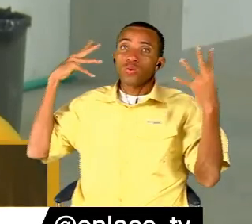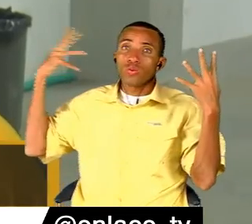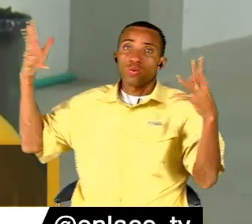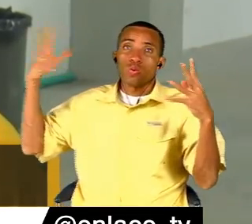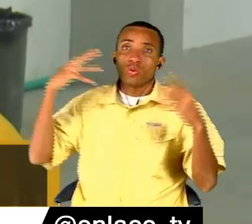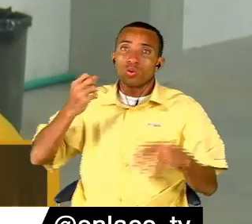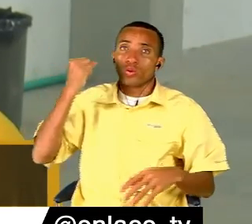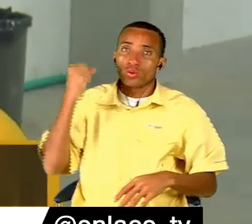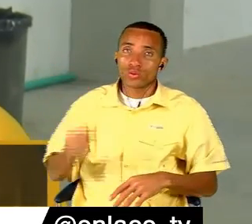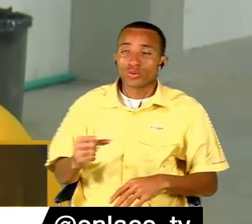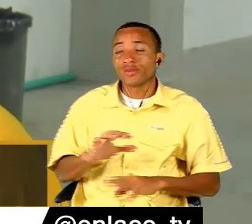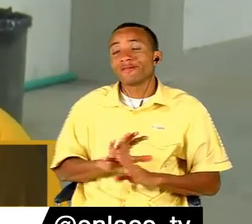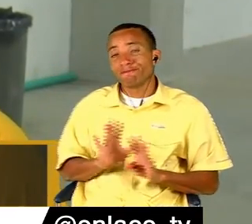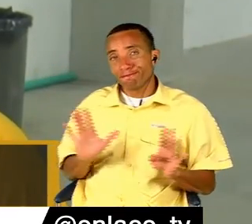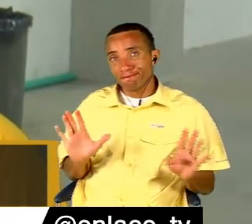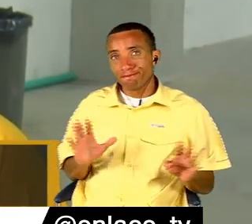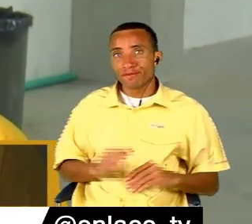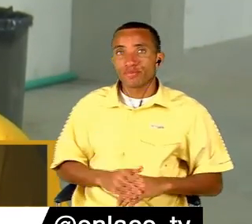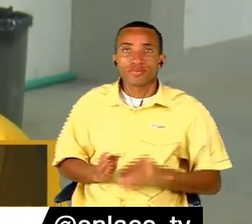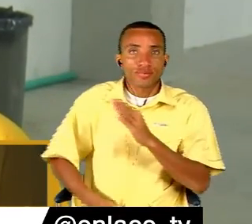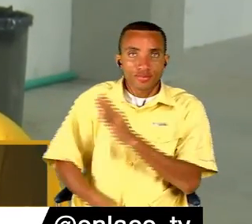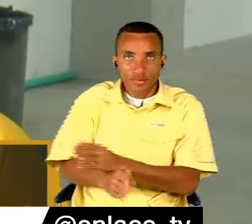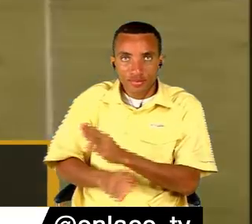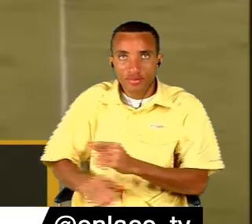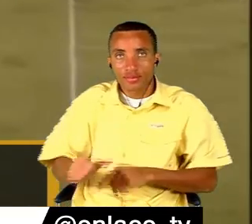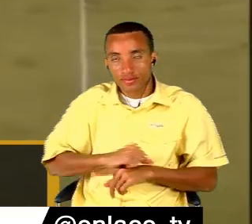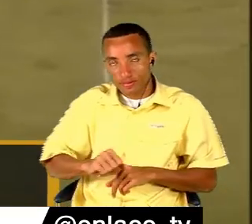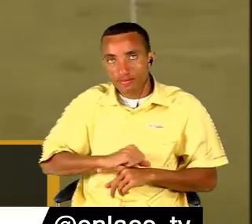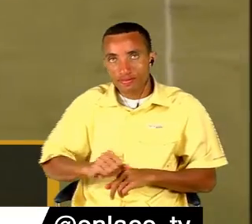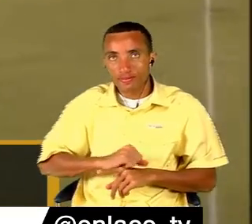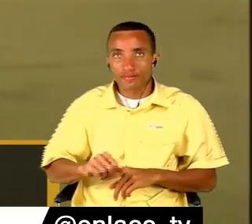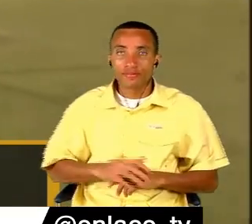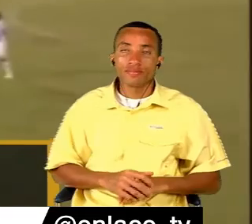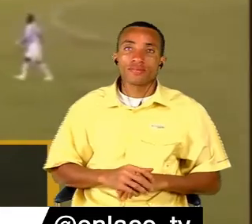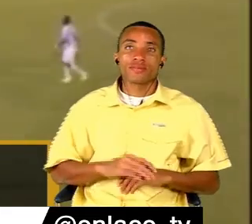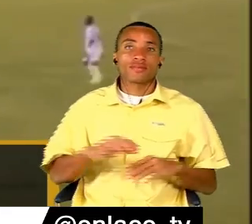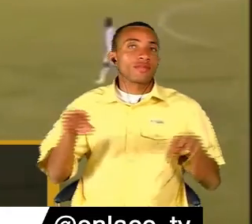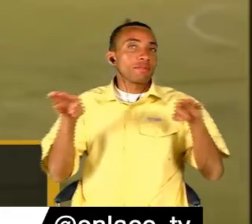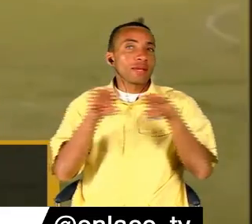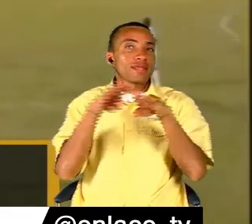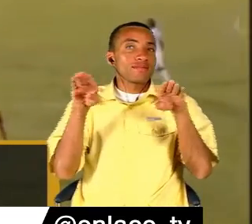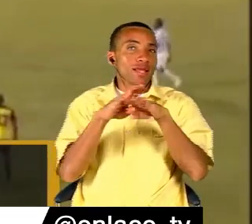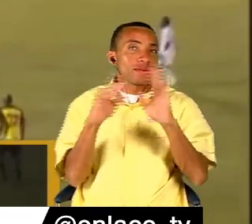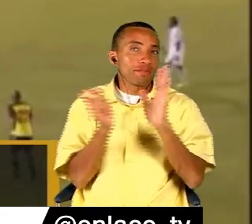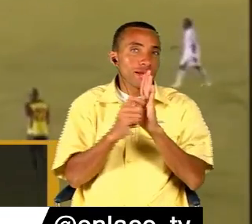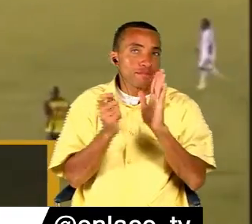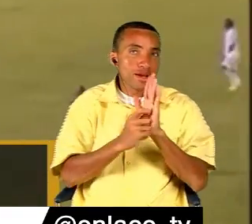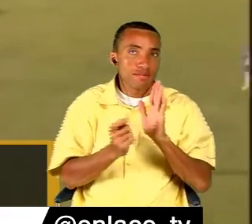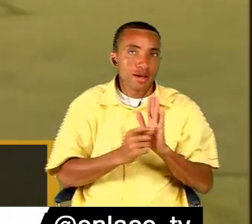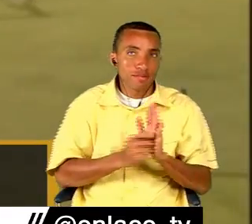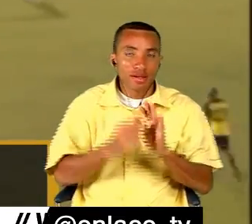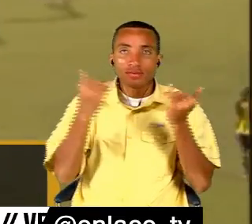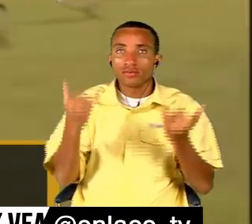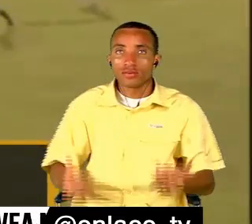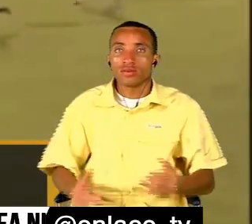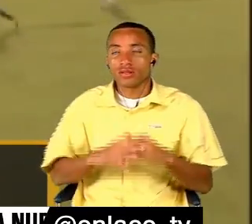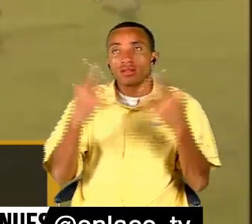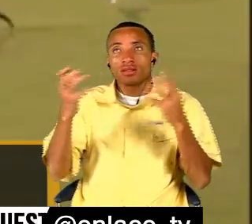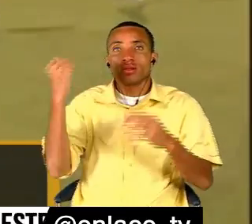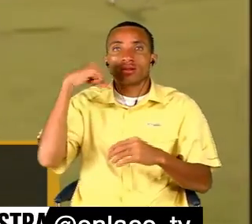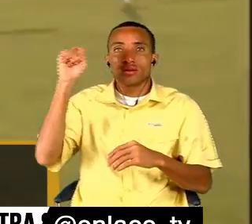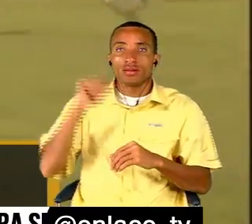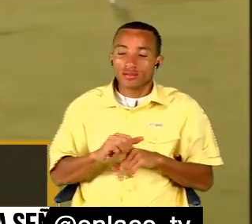eso no es una excusa, entonces hay que seguir trabajando en esos aspectos. Pese a la empatitis y con la expectativa de ganar, Alianza Petrolera se prepara